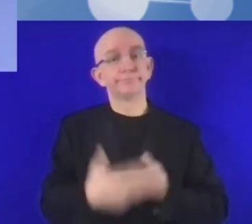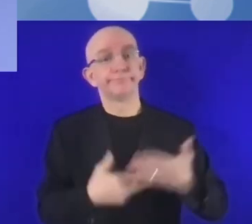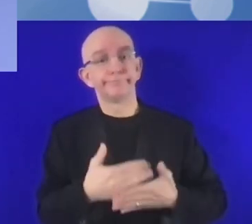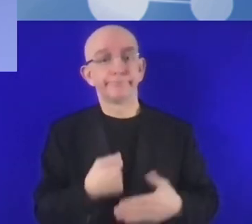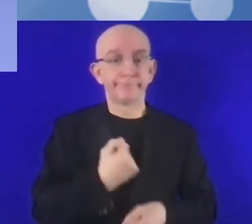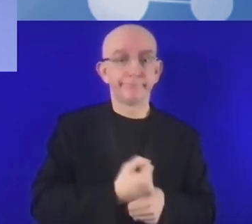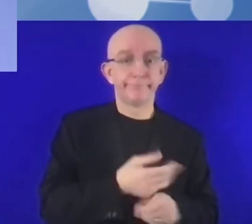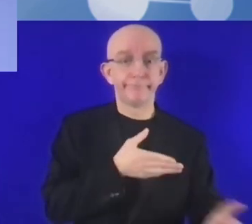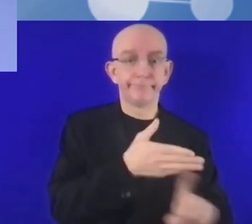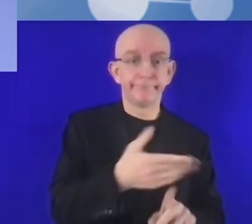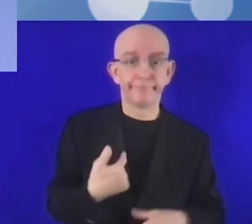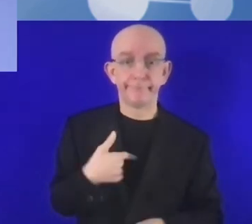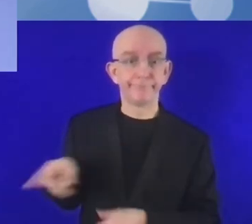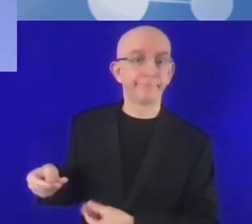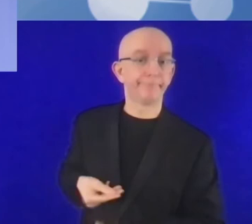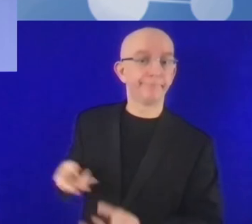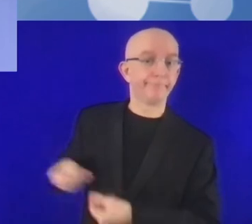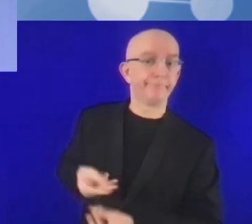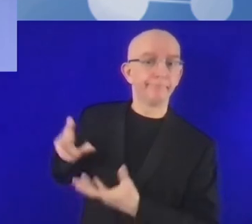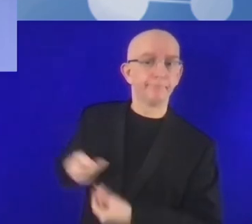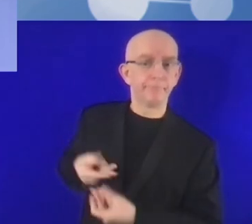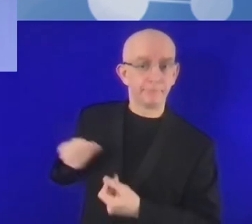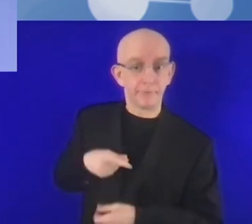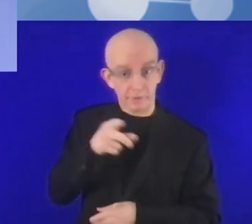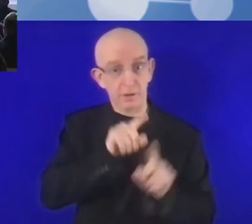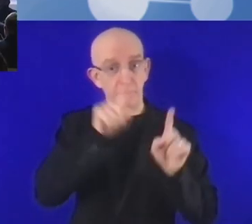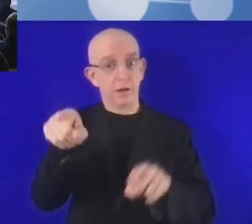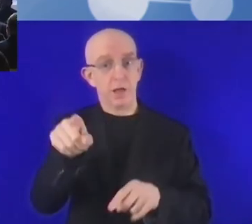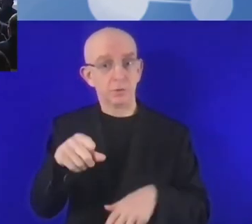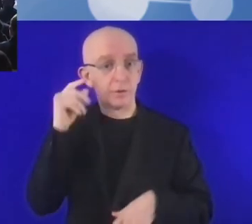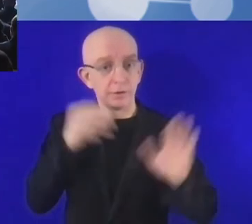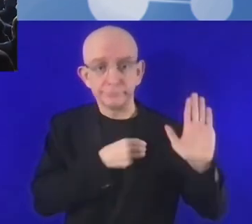asesora en temas legales o médicas. No tendremos que hablar con el médico.